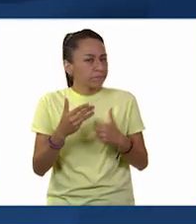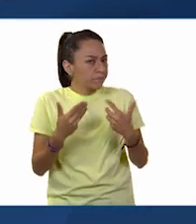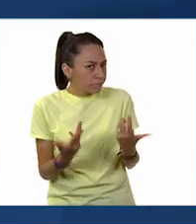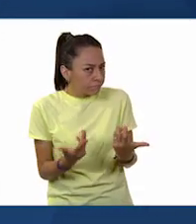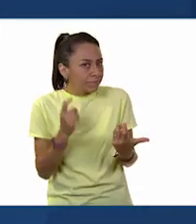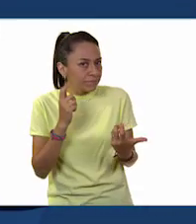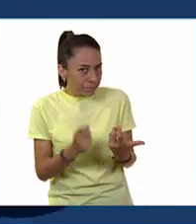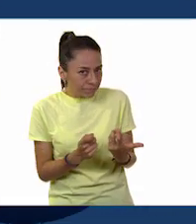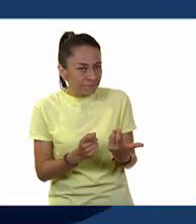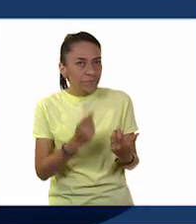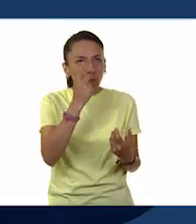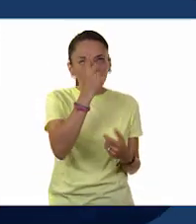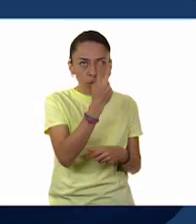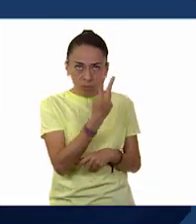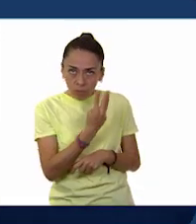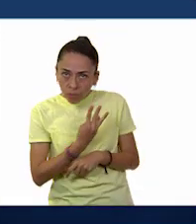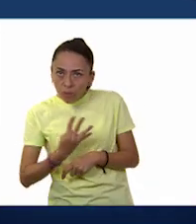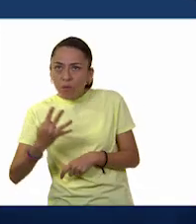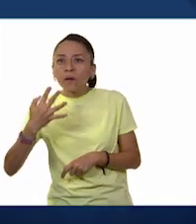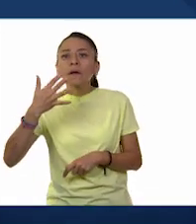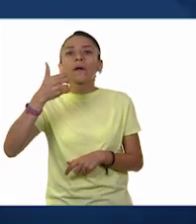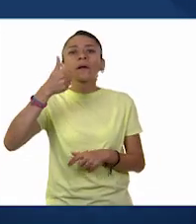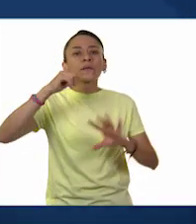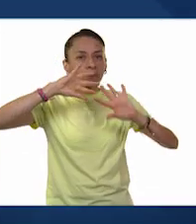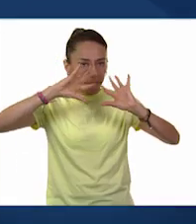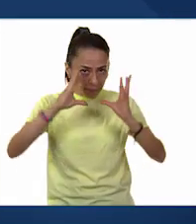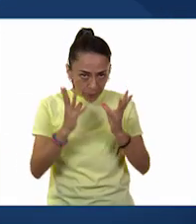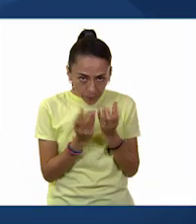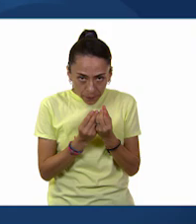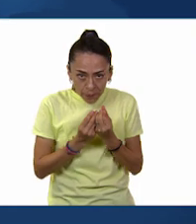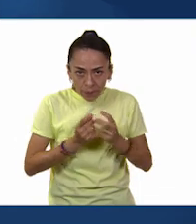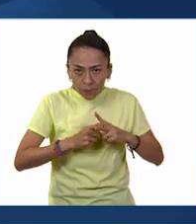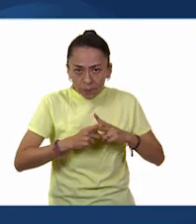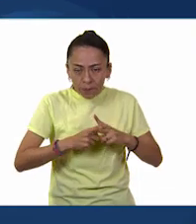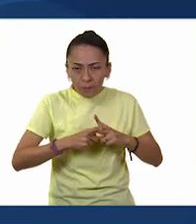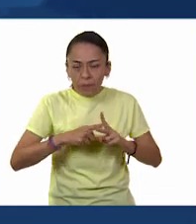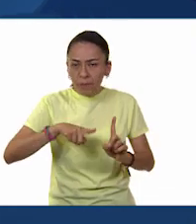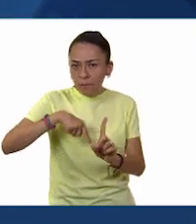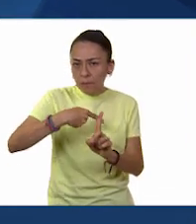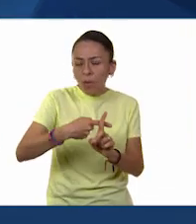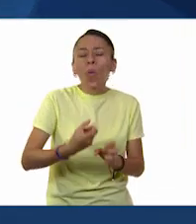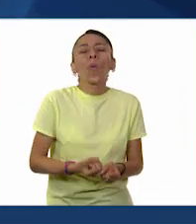los 6 lados y da como resultado